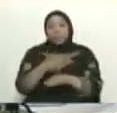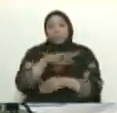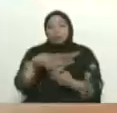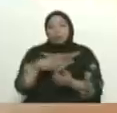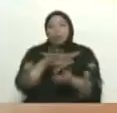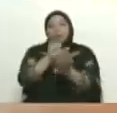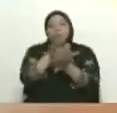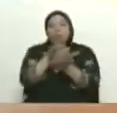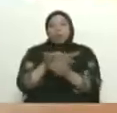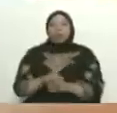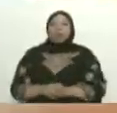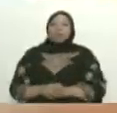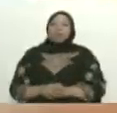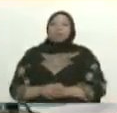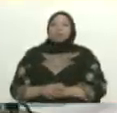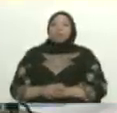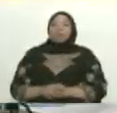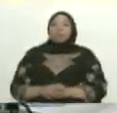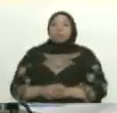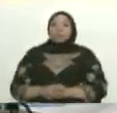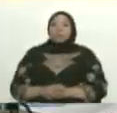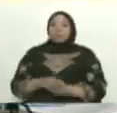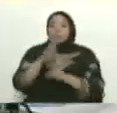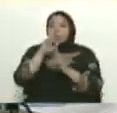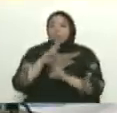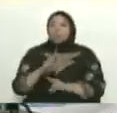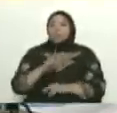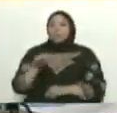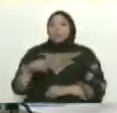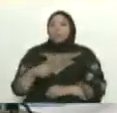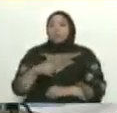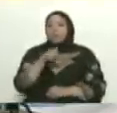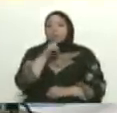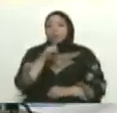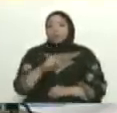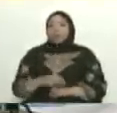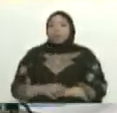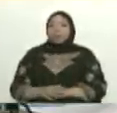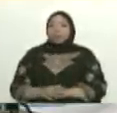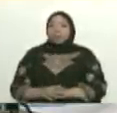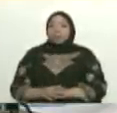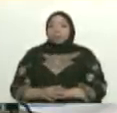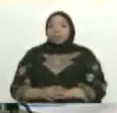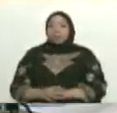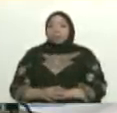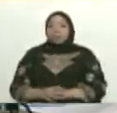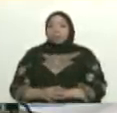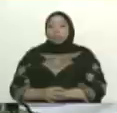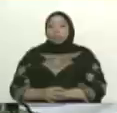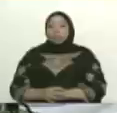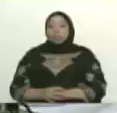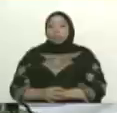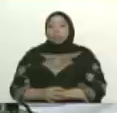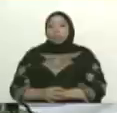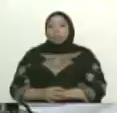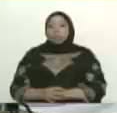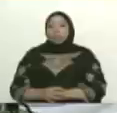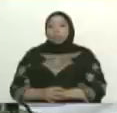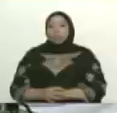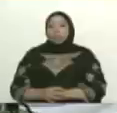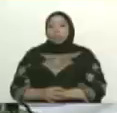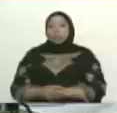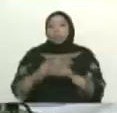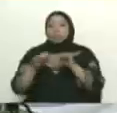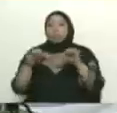Esparta. Solamente esos resultados. Esa es la verdadera tara, no hay otra. No hay otra tara. La verdadera tara es un sector